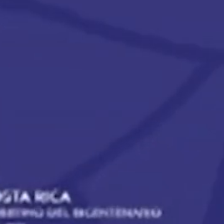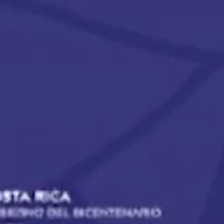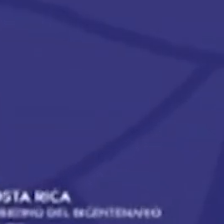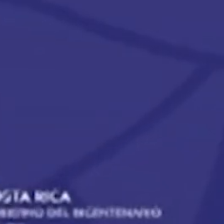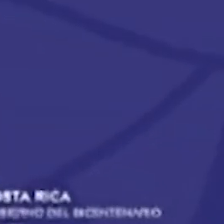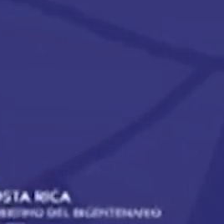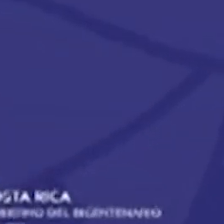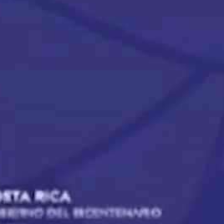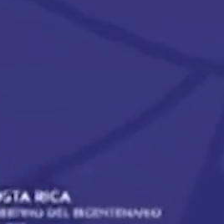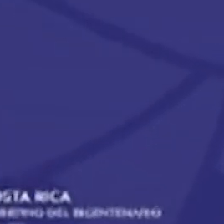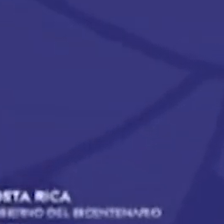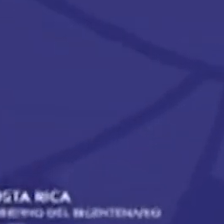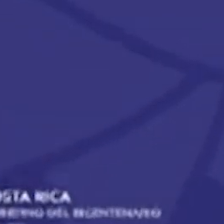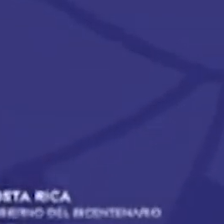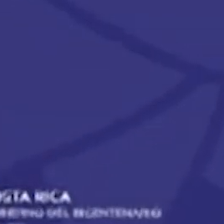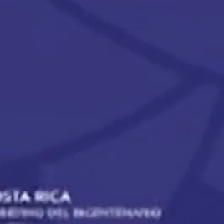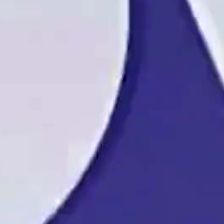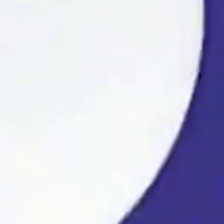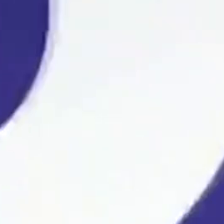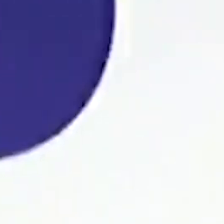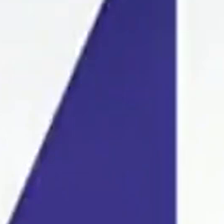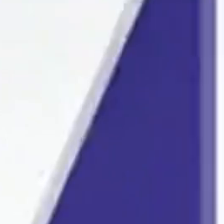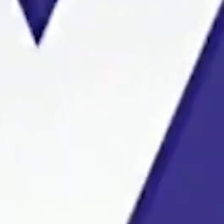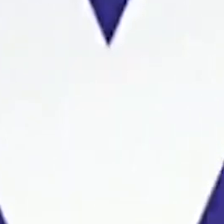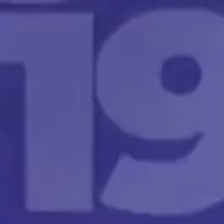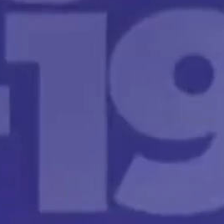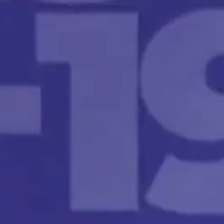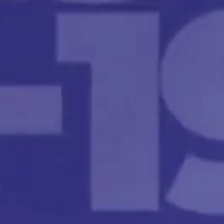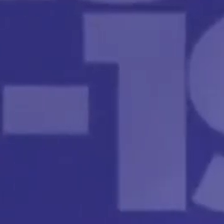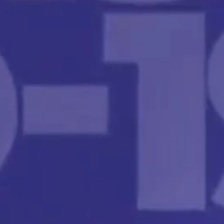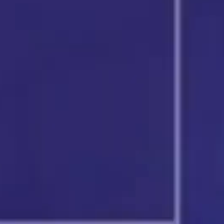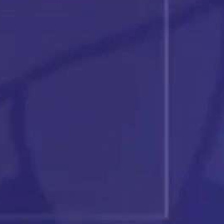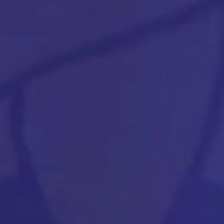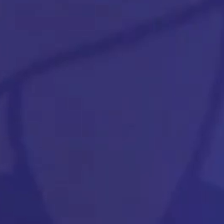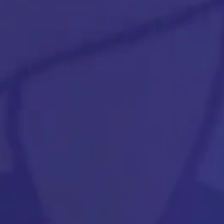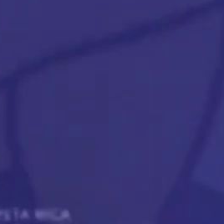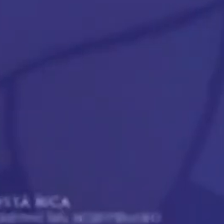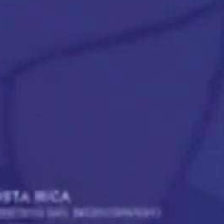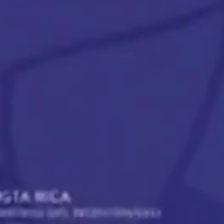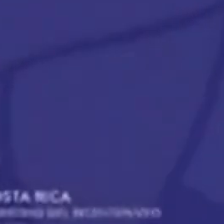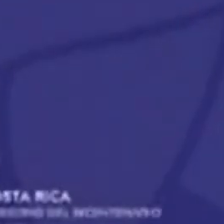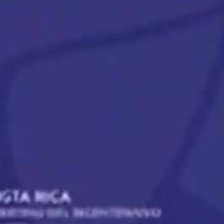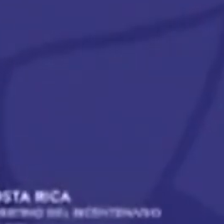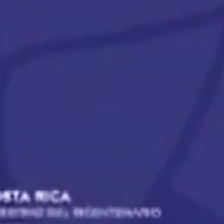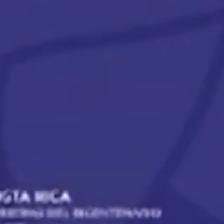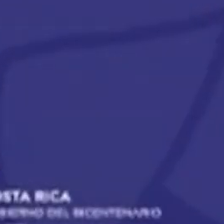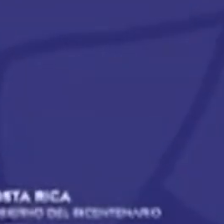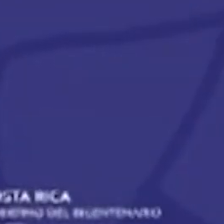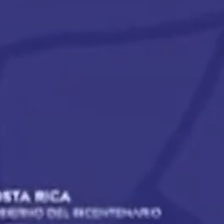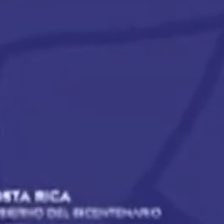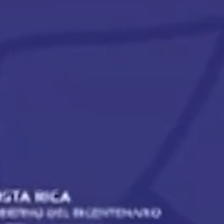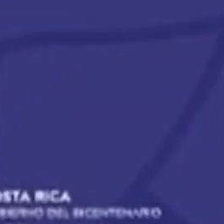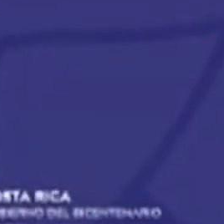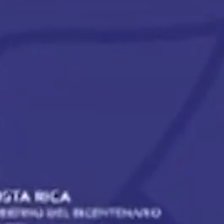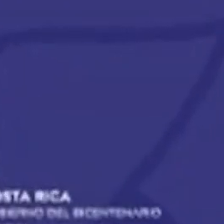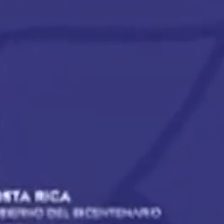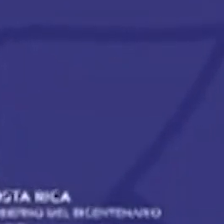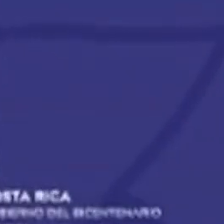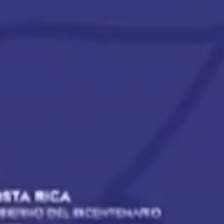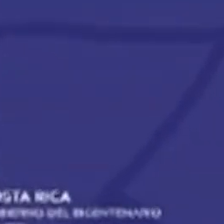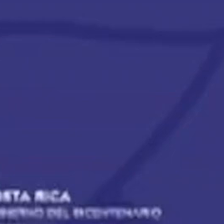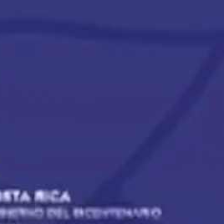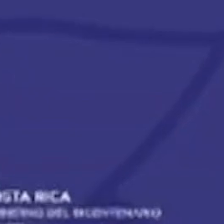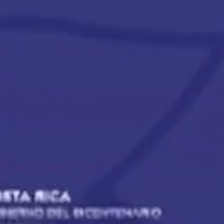Social, Yanina Dinarte, y el ministro de Desarrollo Humano e Inclusión Social y presidente ejecutivo de LIMAS, Juan Luis